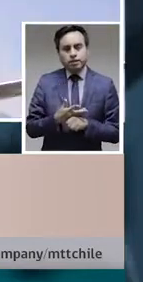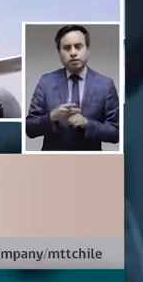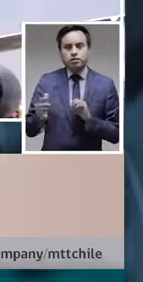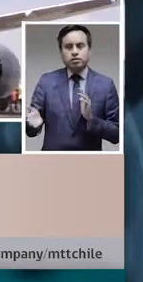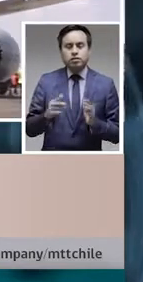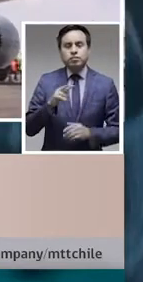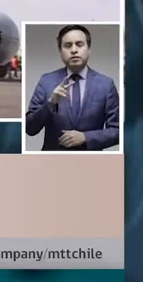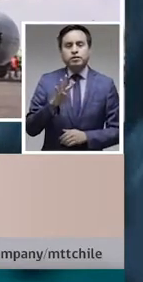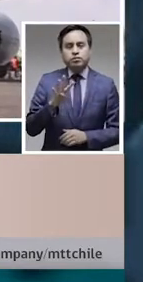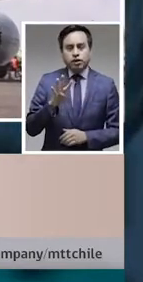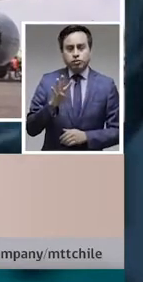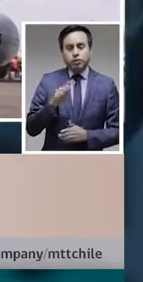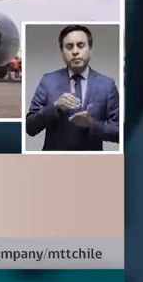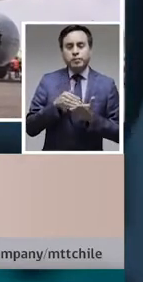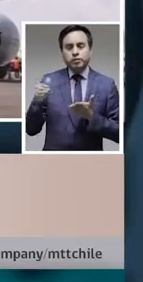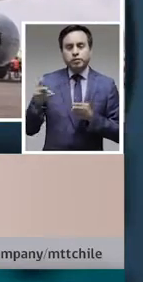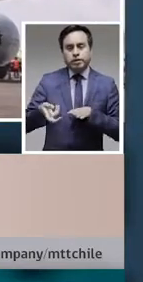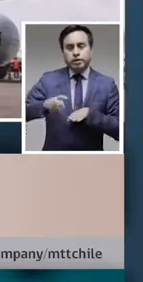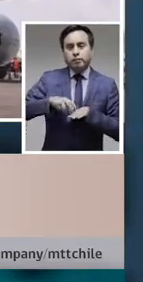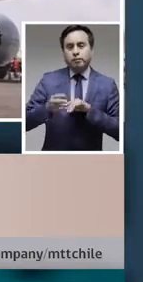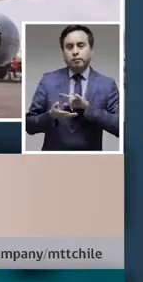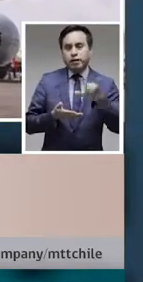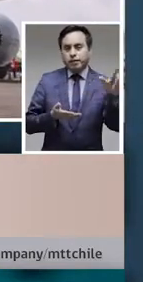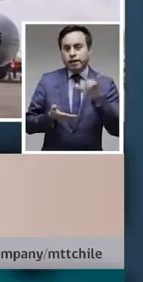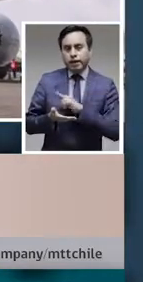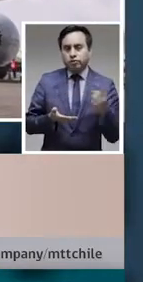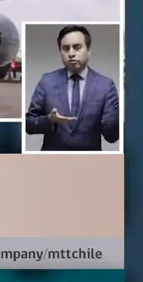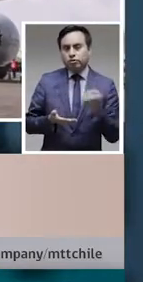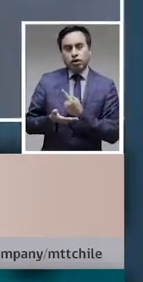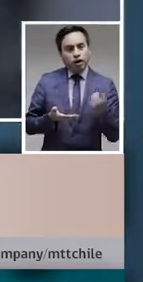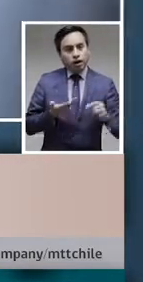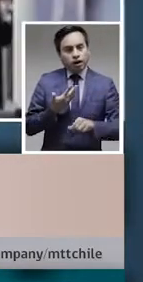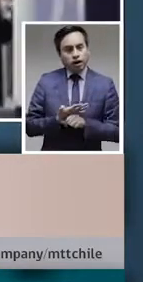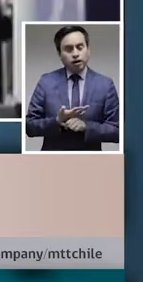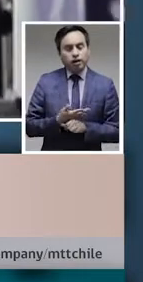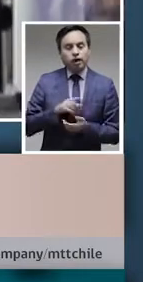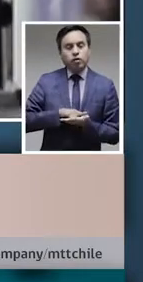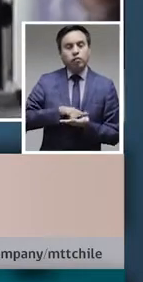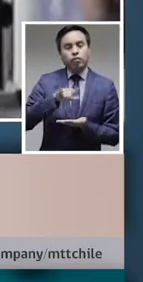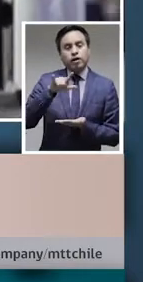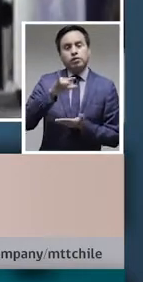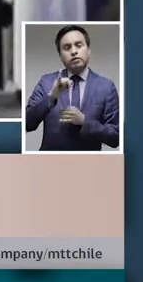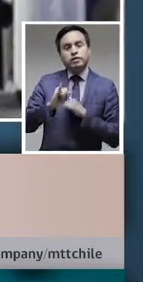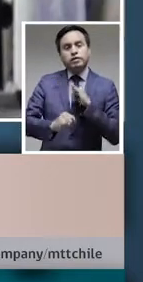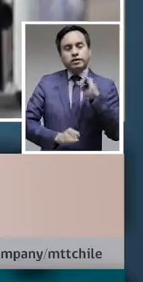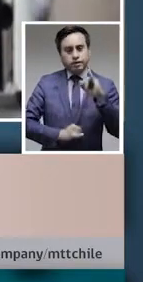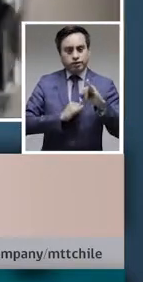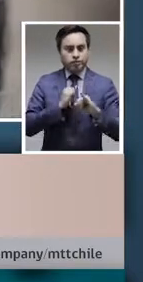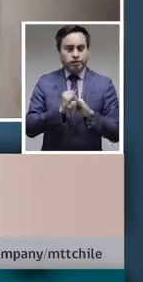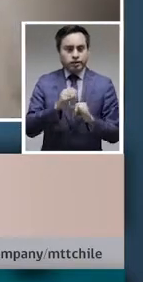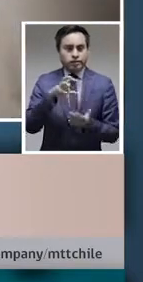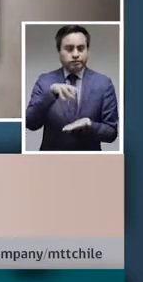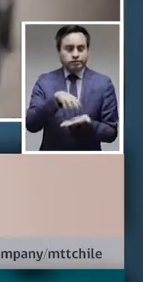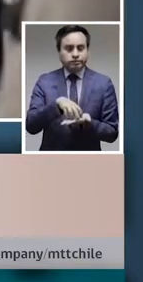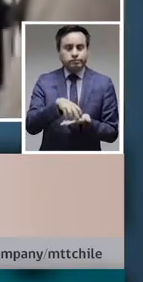orden de 24 millones de pasajeros transportados en el aeropuerto internacional.